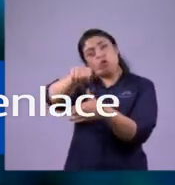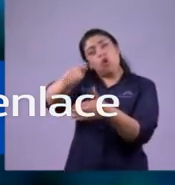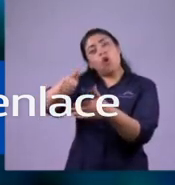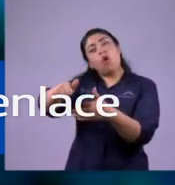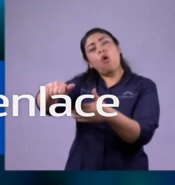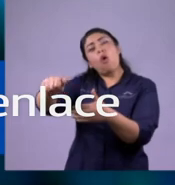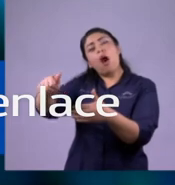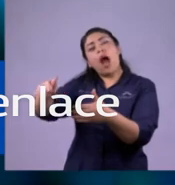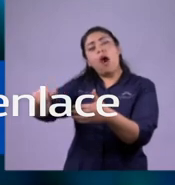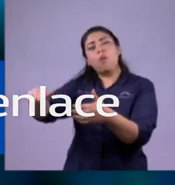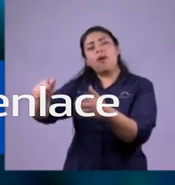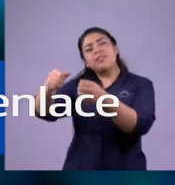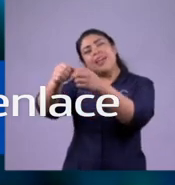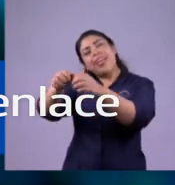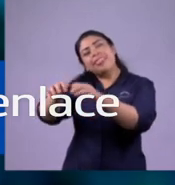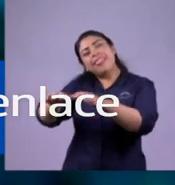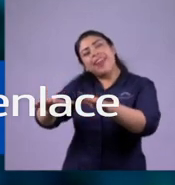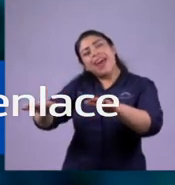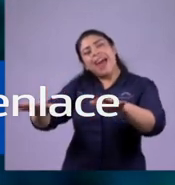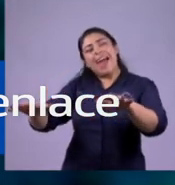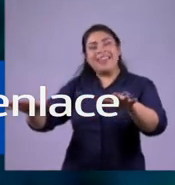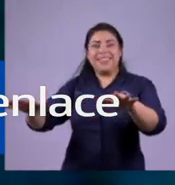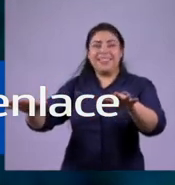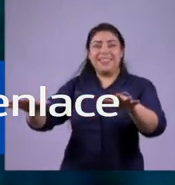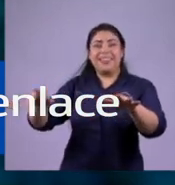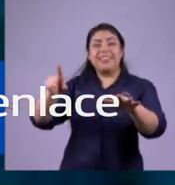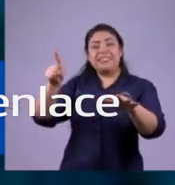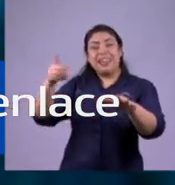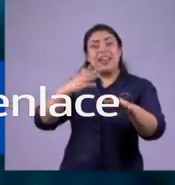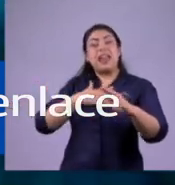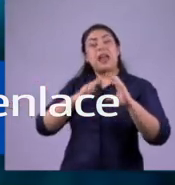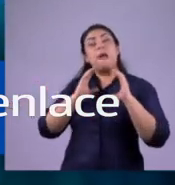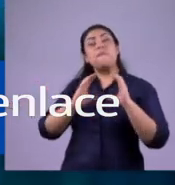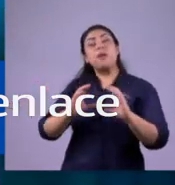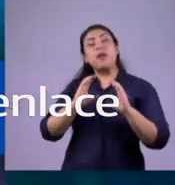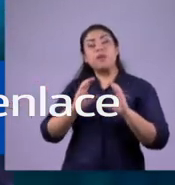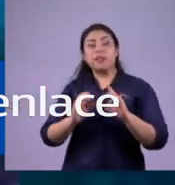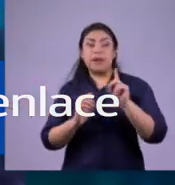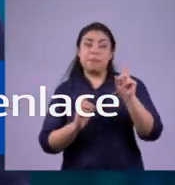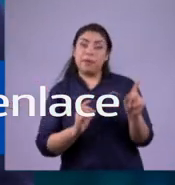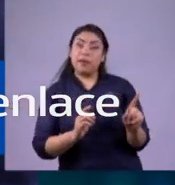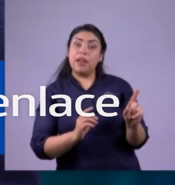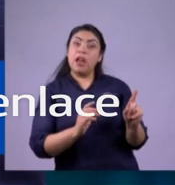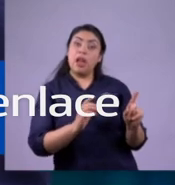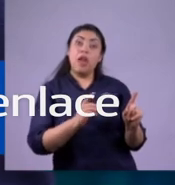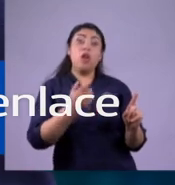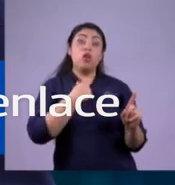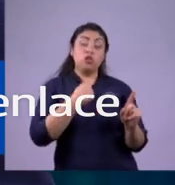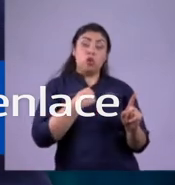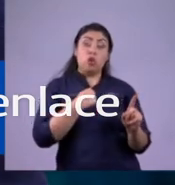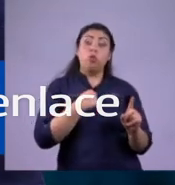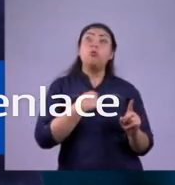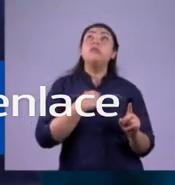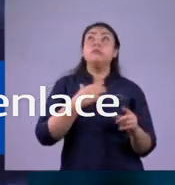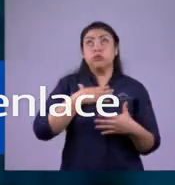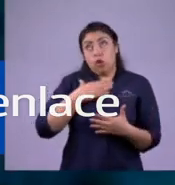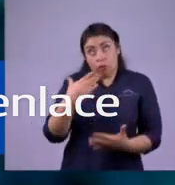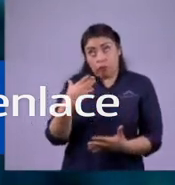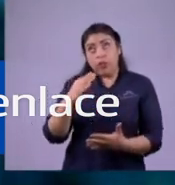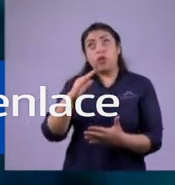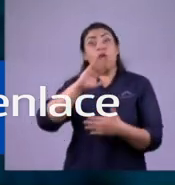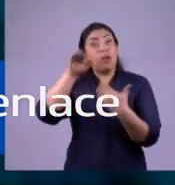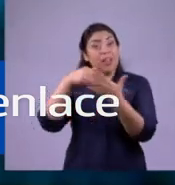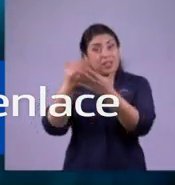pastoreo al que descansa porque confía que no le falta nada confortar a mi alma el